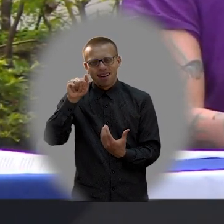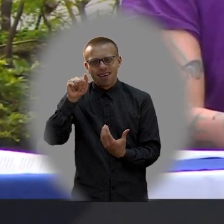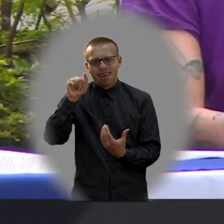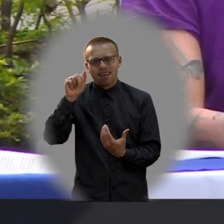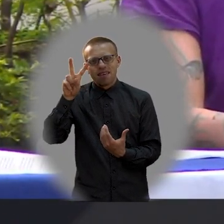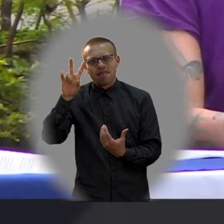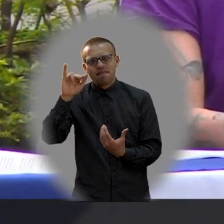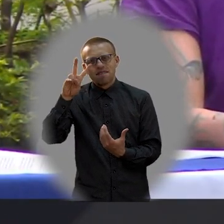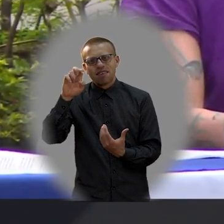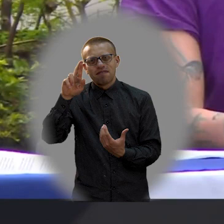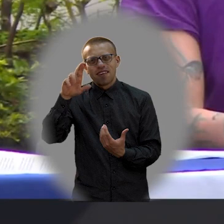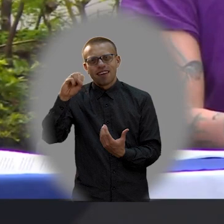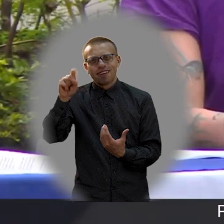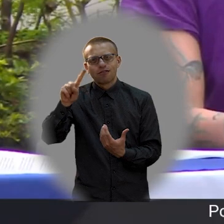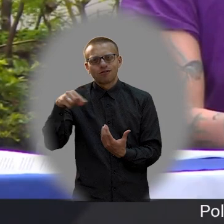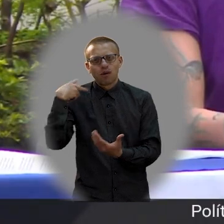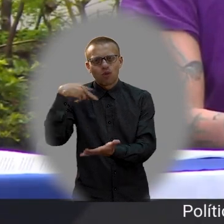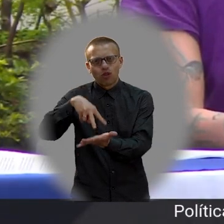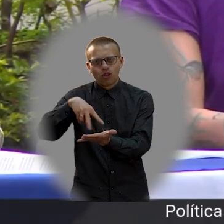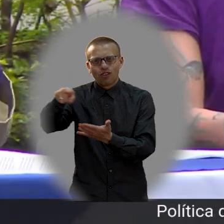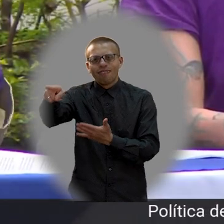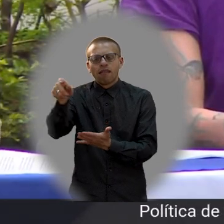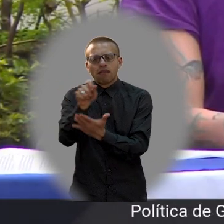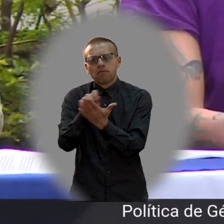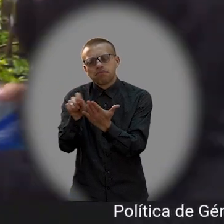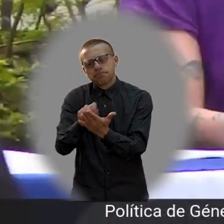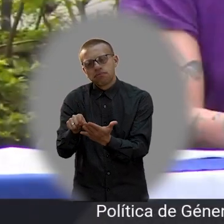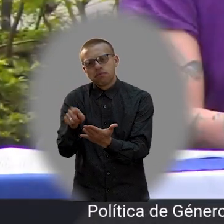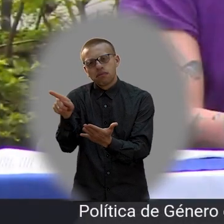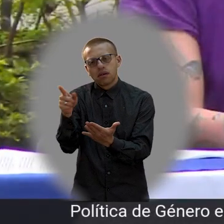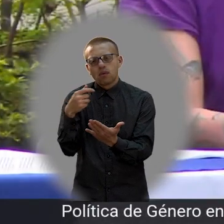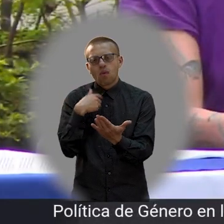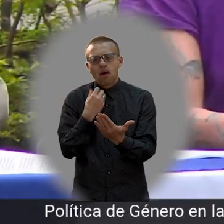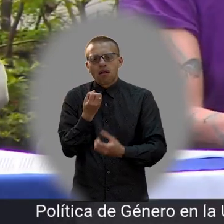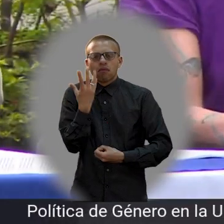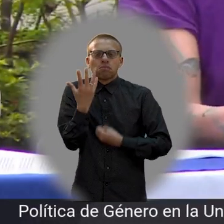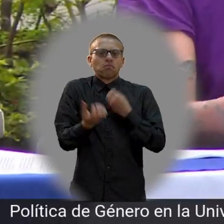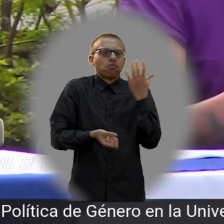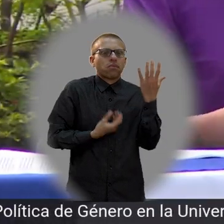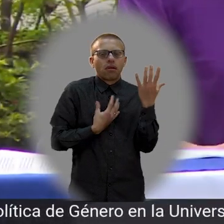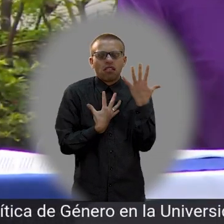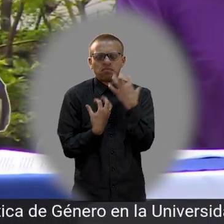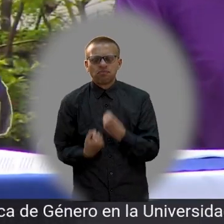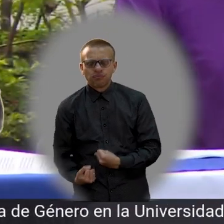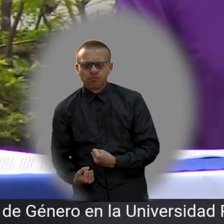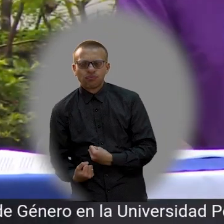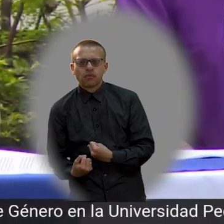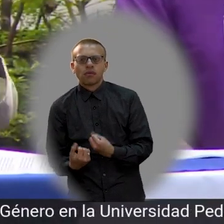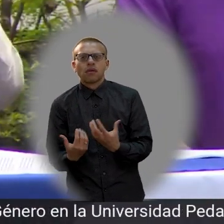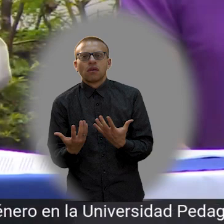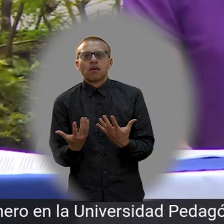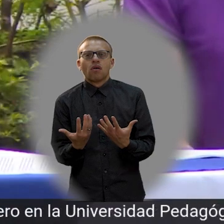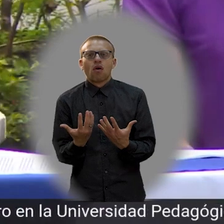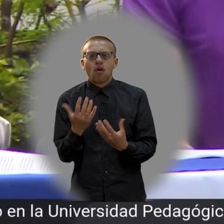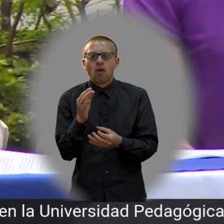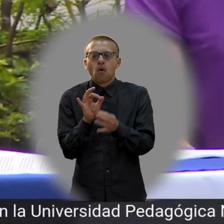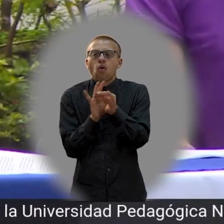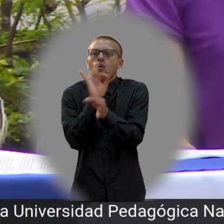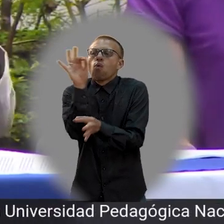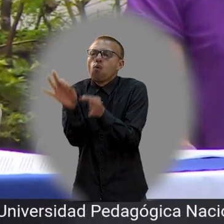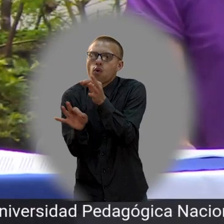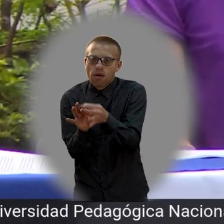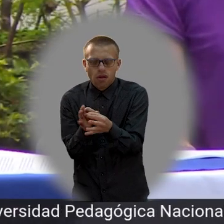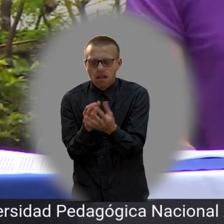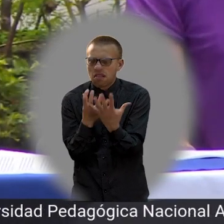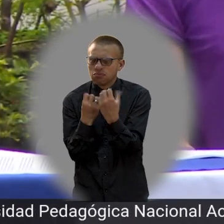demasiado de sí, están renunciando a su capacidad de expresión más solidaria, a su capacidad de ser cuidadores.